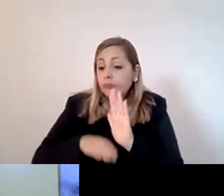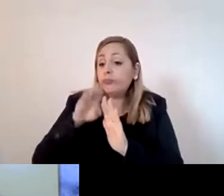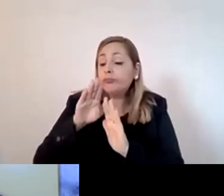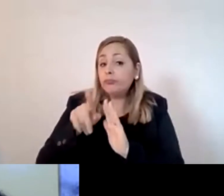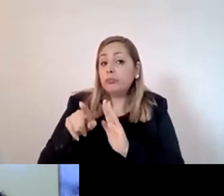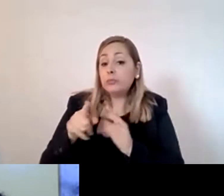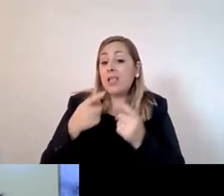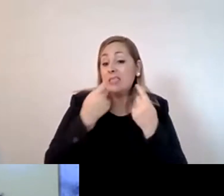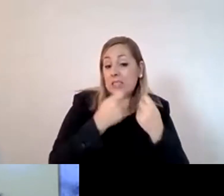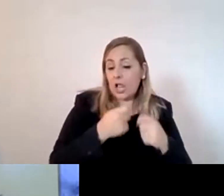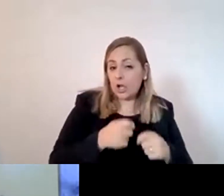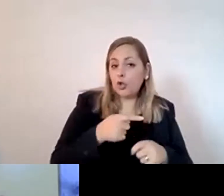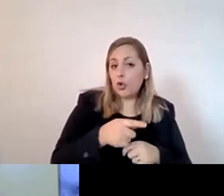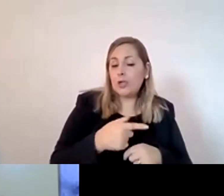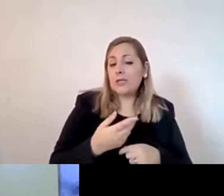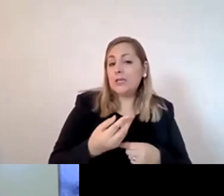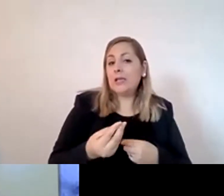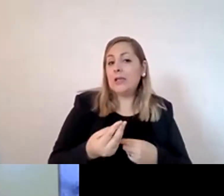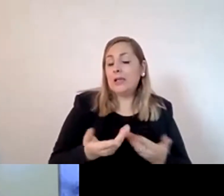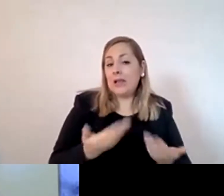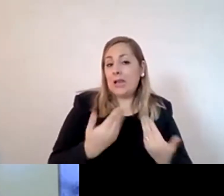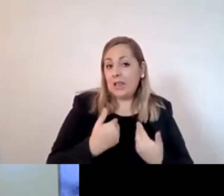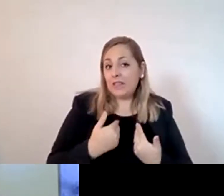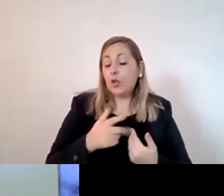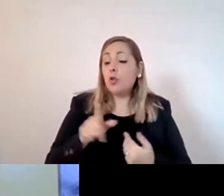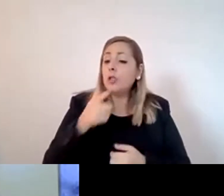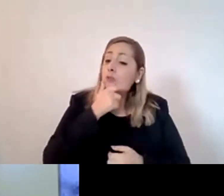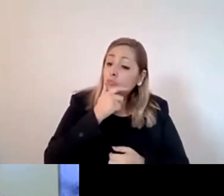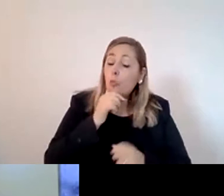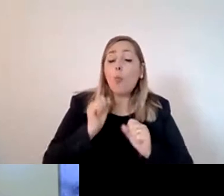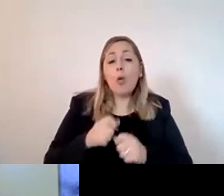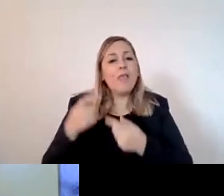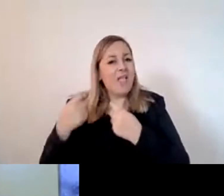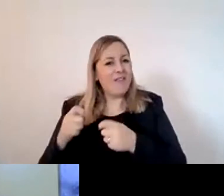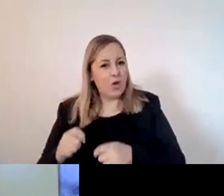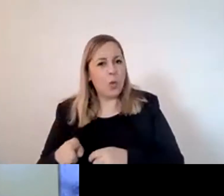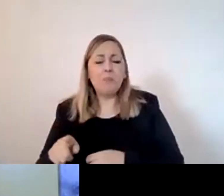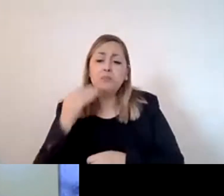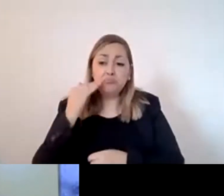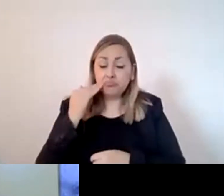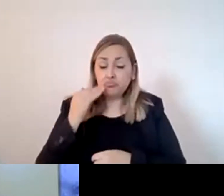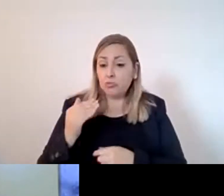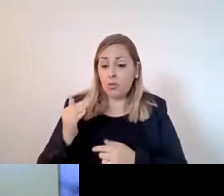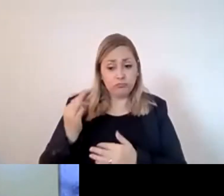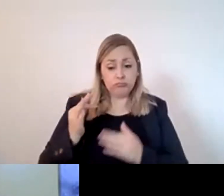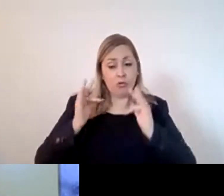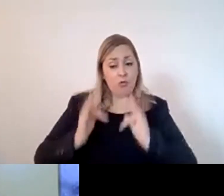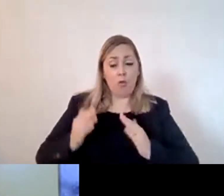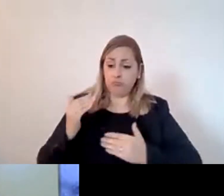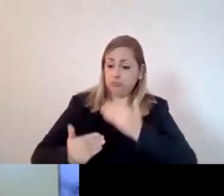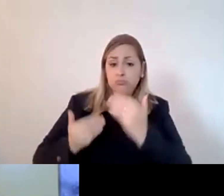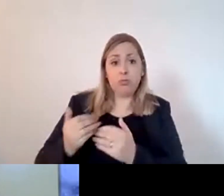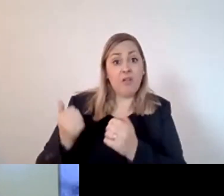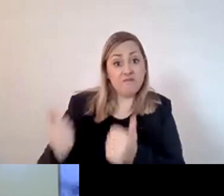que le hicieran para sospechar algo, podría evaluarlo. Pero si el niño está funcionando,